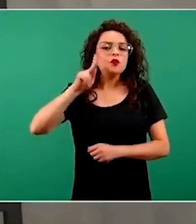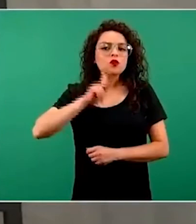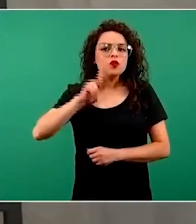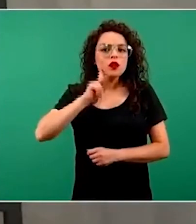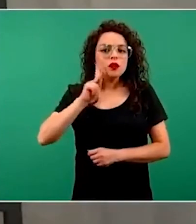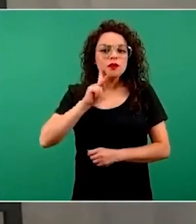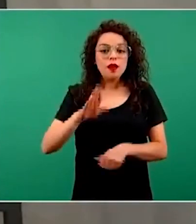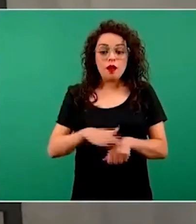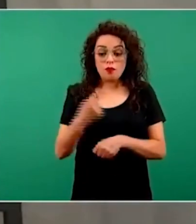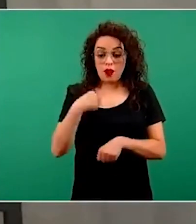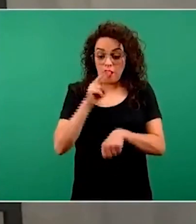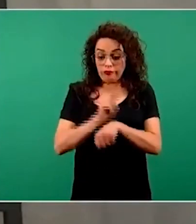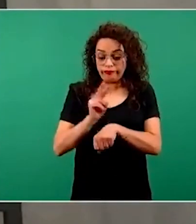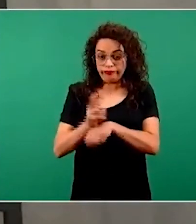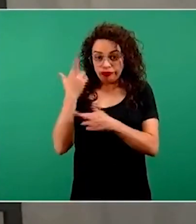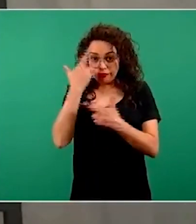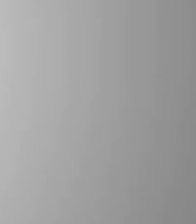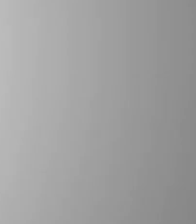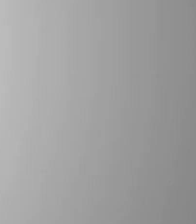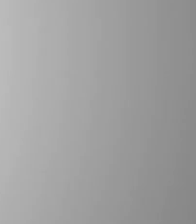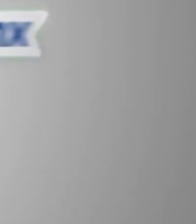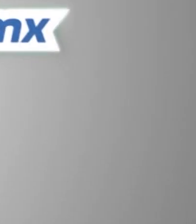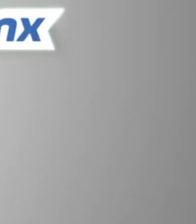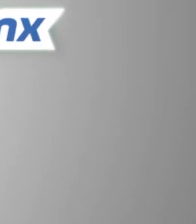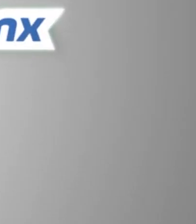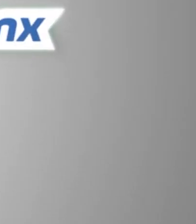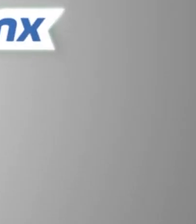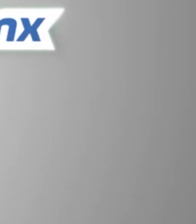contra el cubit dijo lópez gatell